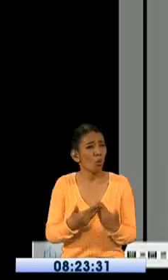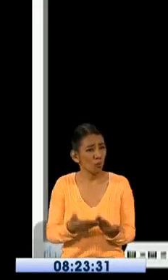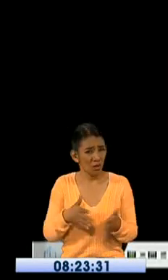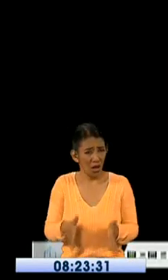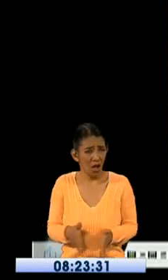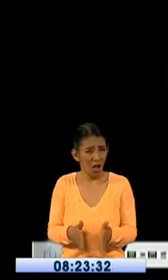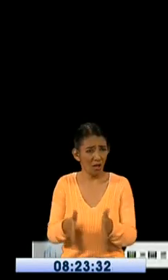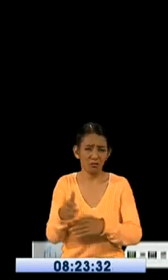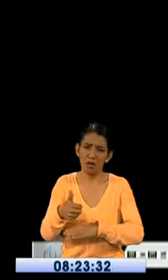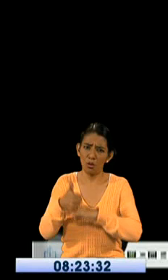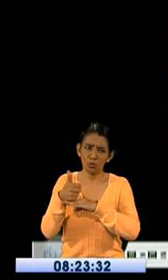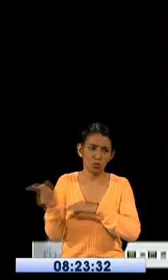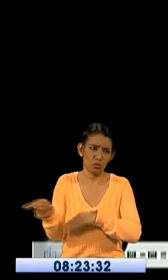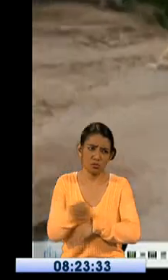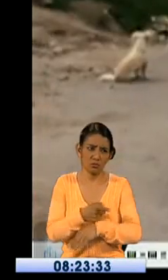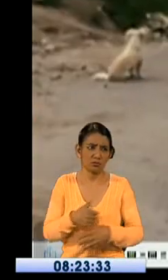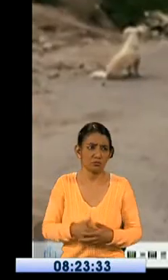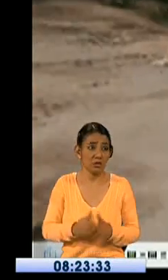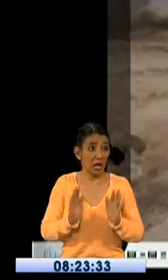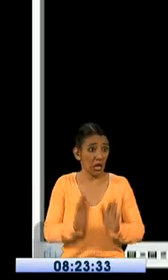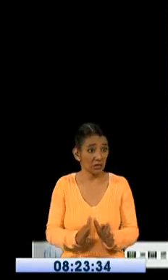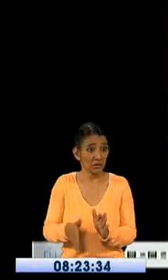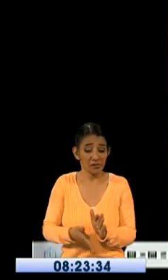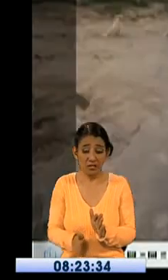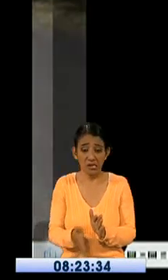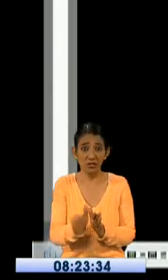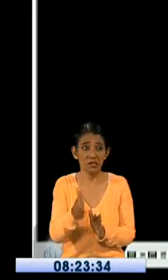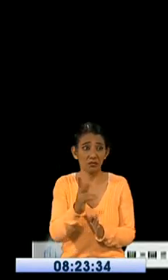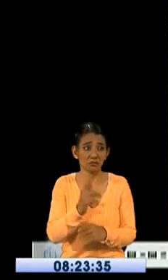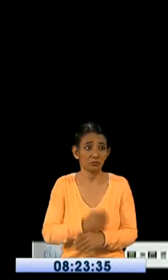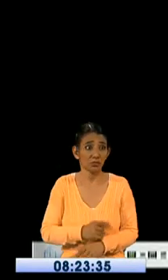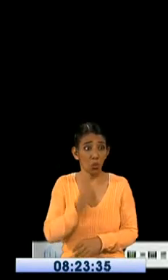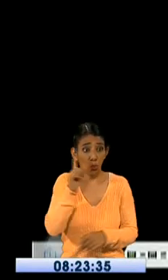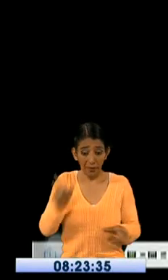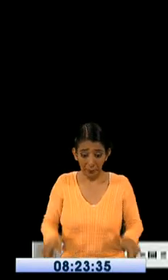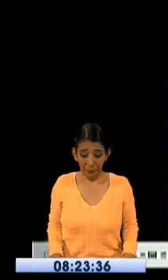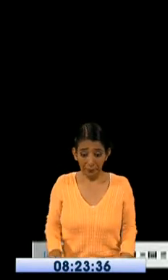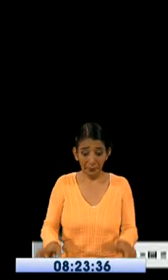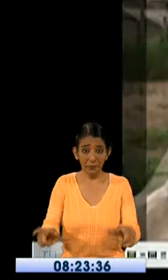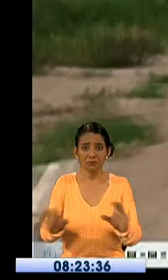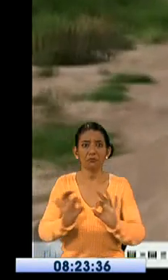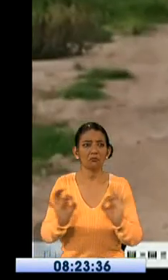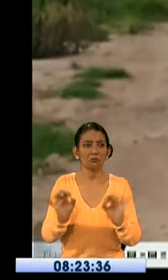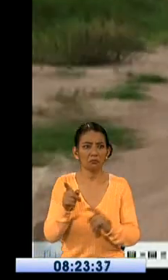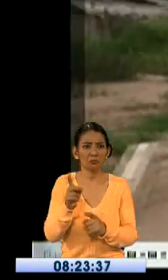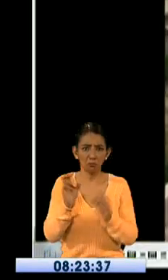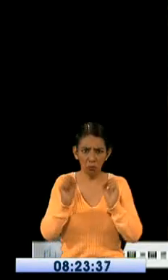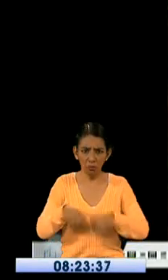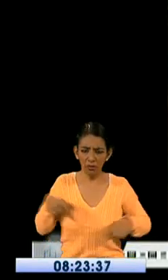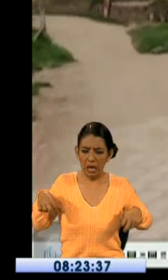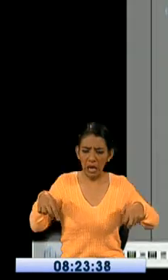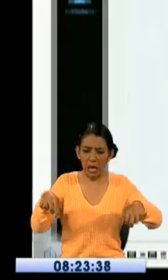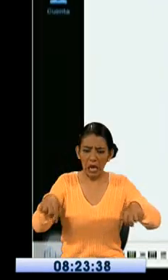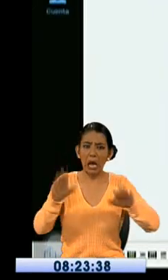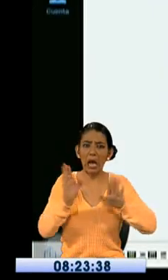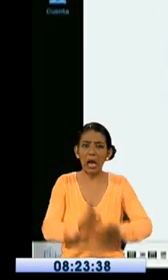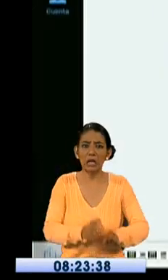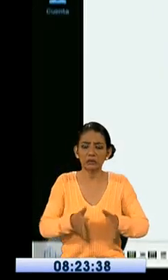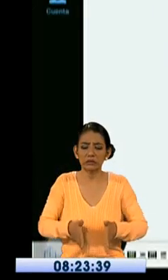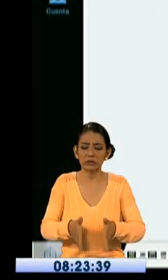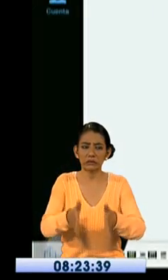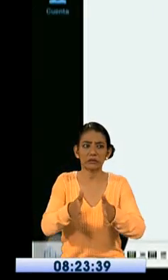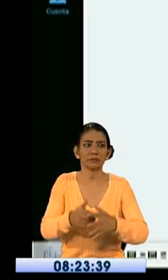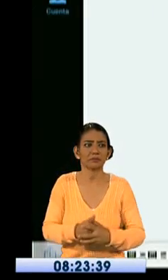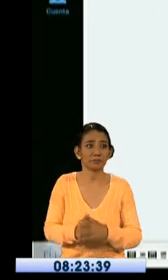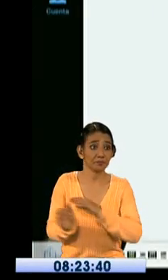tengan la bondad. Miren, así están las vías, ni siquiera hay una vereda para que los pobres vecinos caminen, ese del estado de este sector.